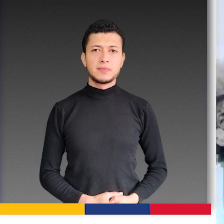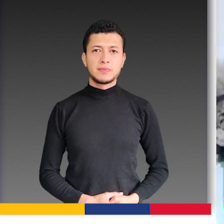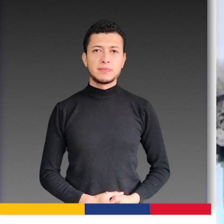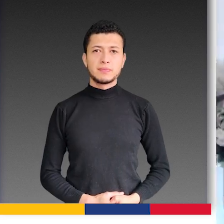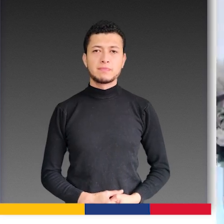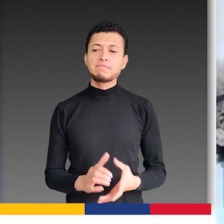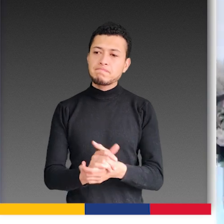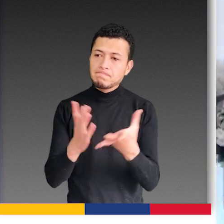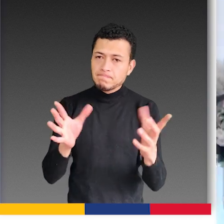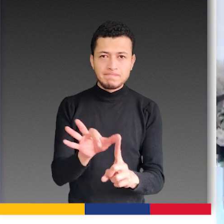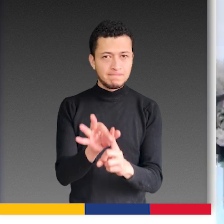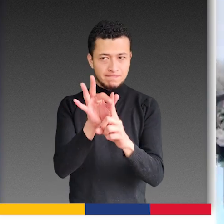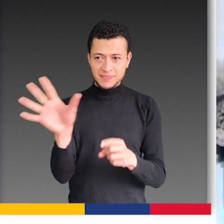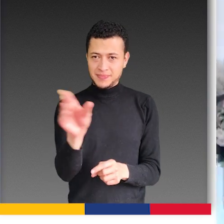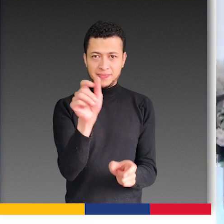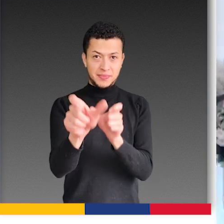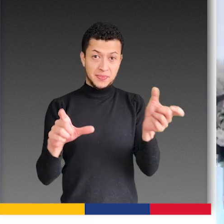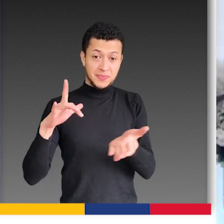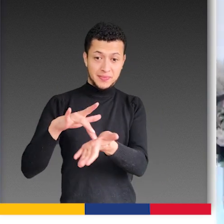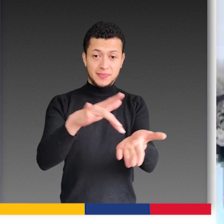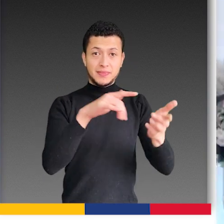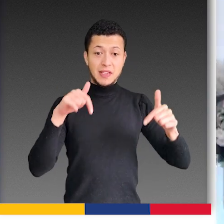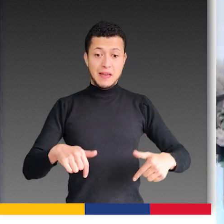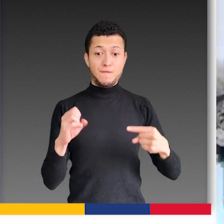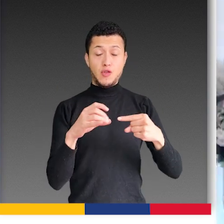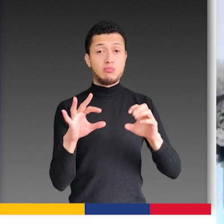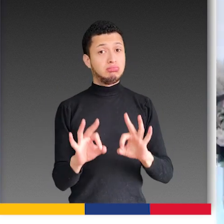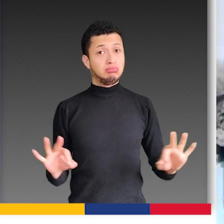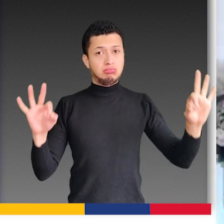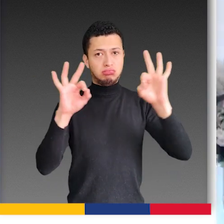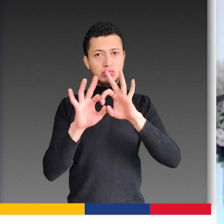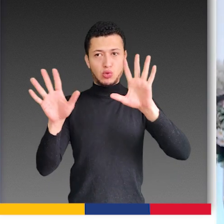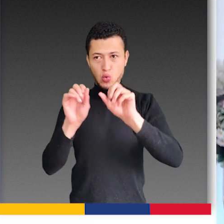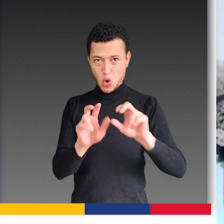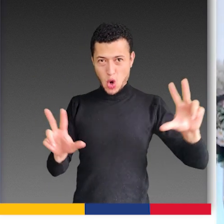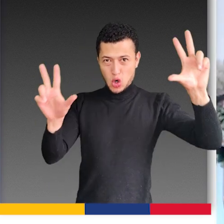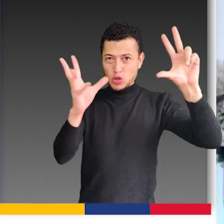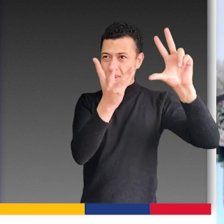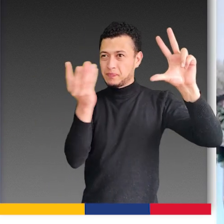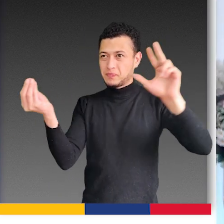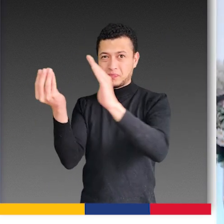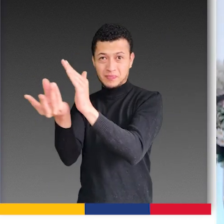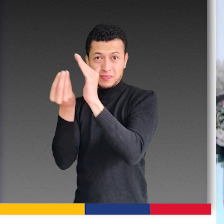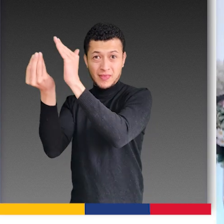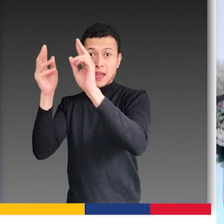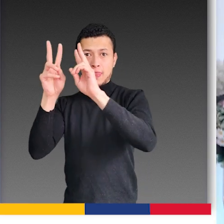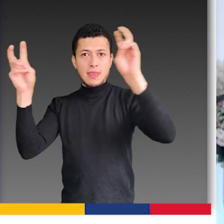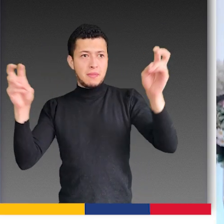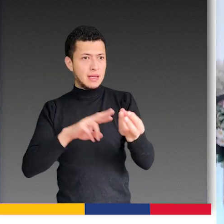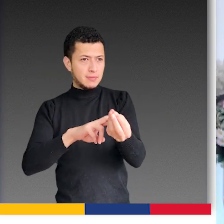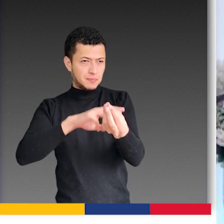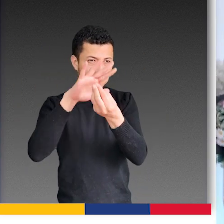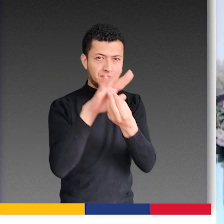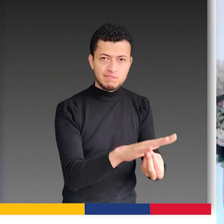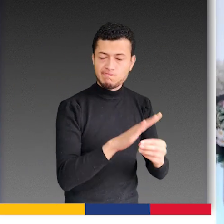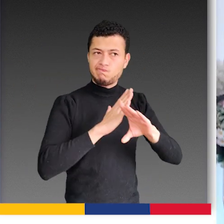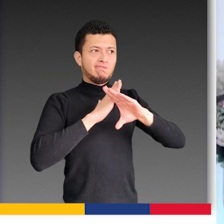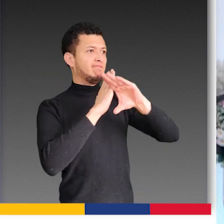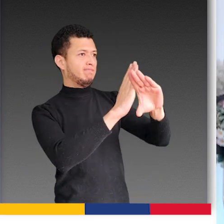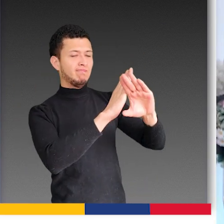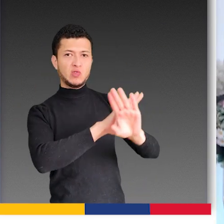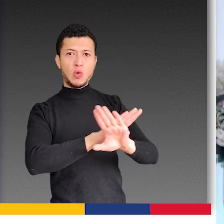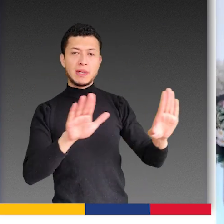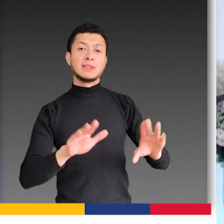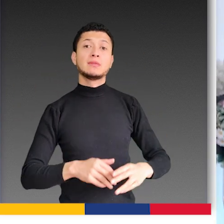especial a todos los presentes en este importante foro de UNESCO sobre el combate al racismo y a